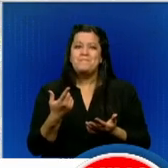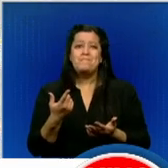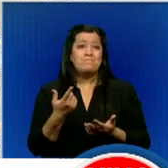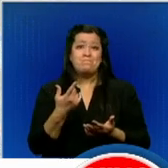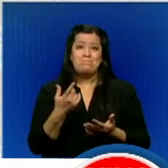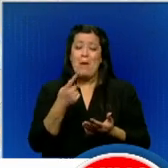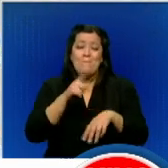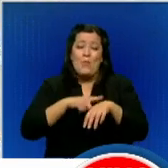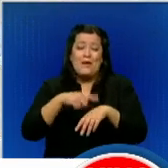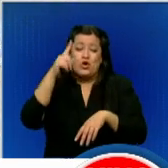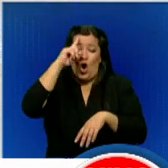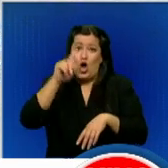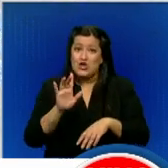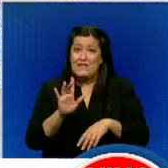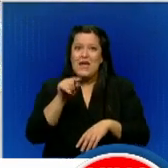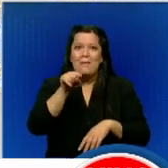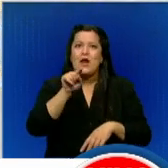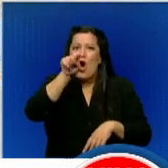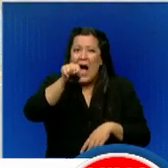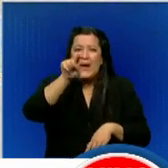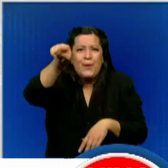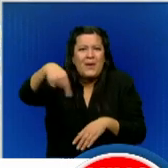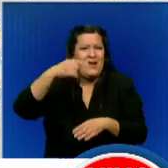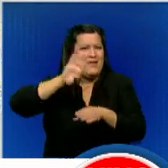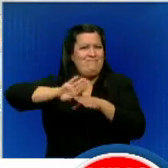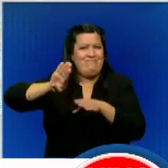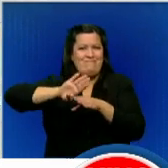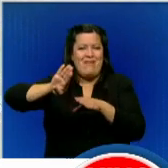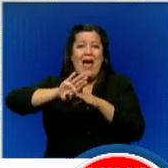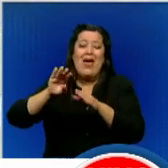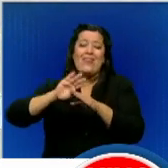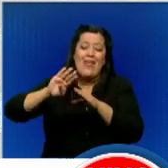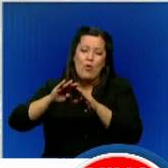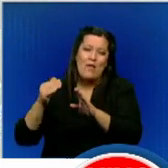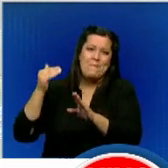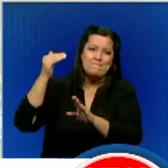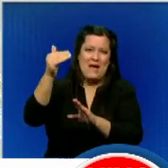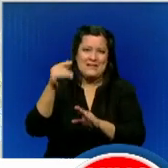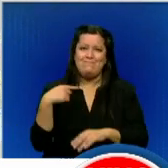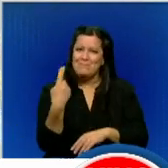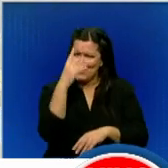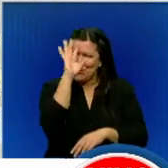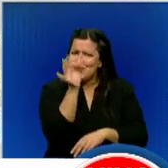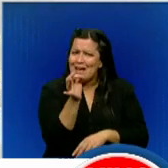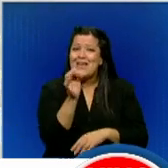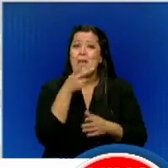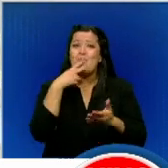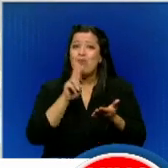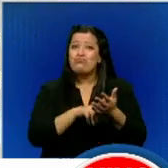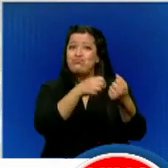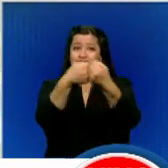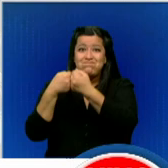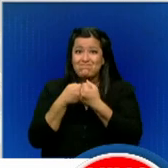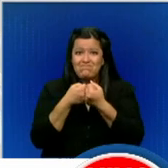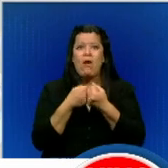que era un endeudamiento era la antesala de un endeudamiento de nuestra patria